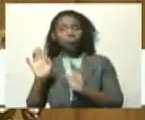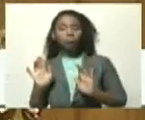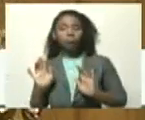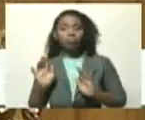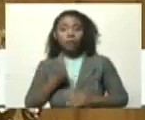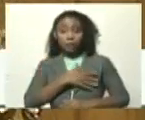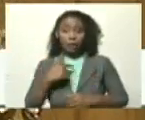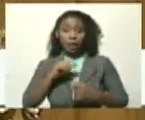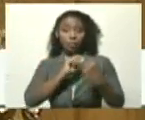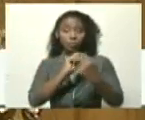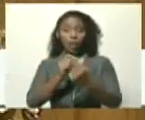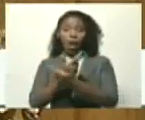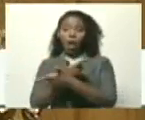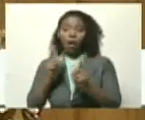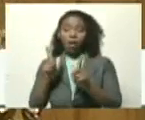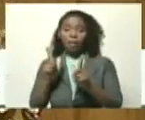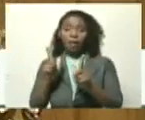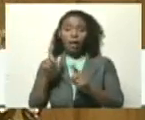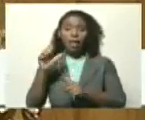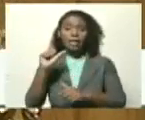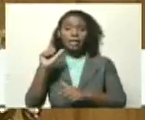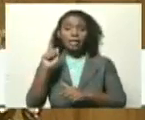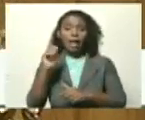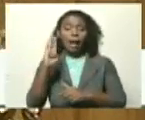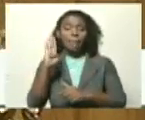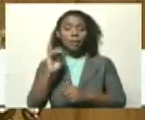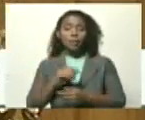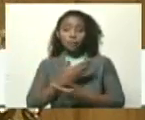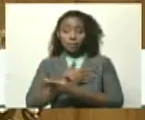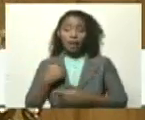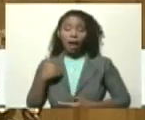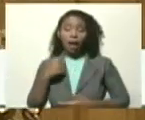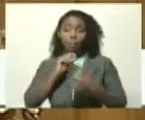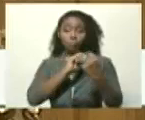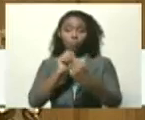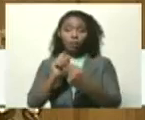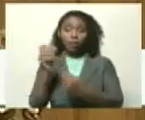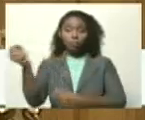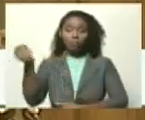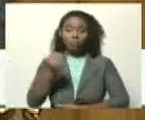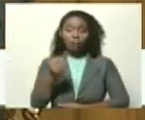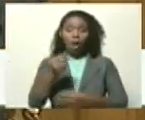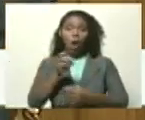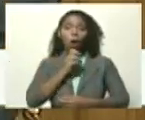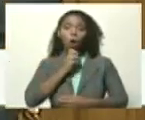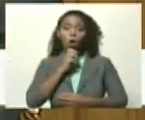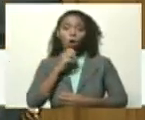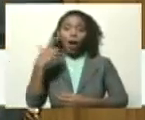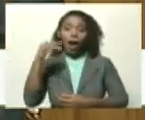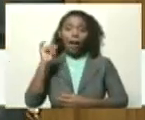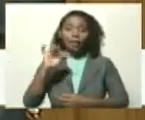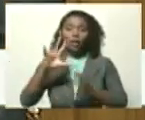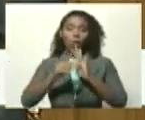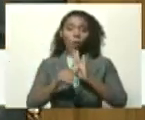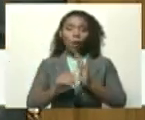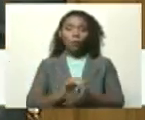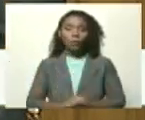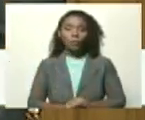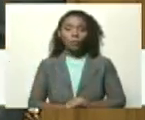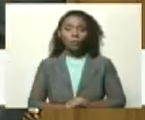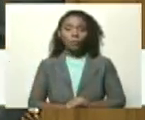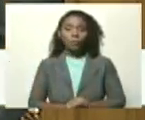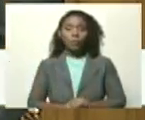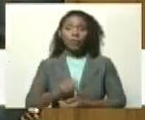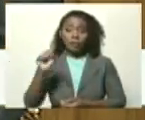quieren diálogo, liberen a Alexa. Si quieren diálogo, devuelvan el oro que nos tienen, que se robaron.